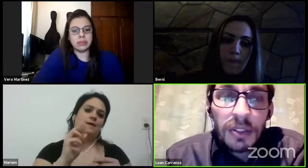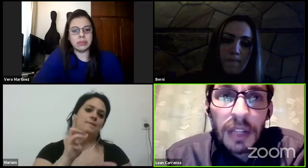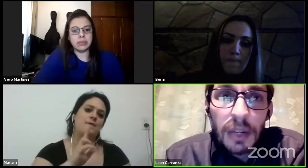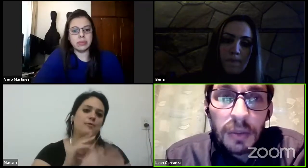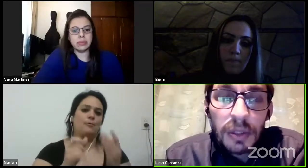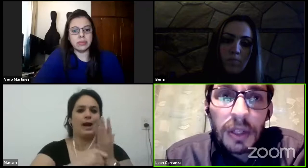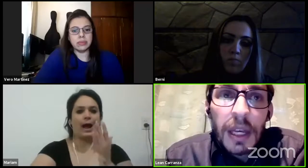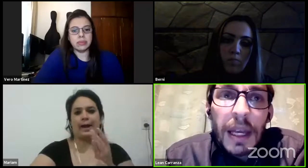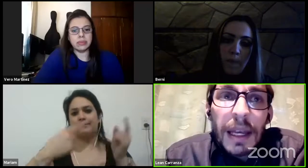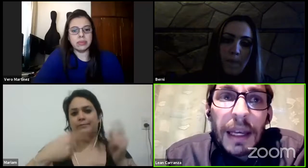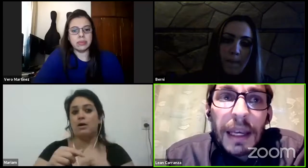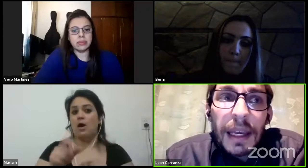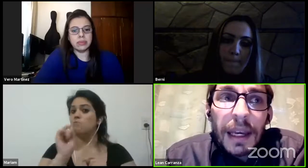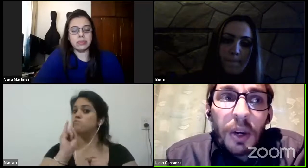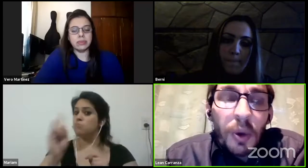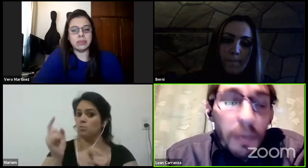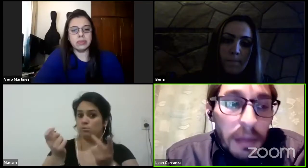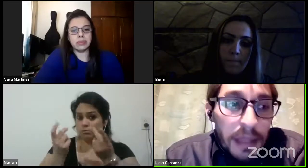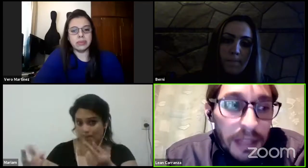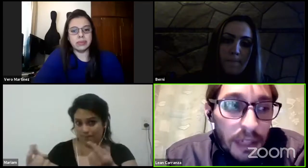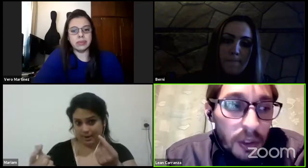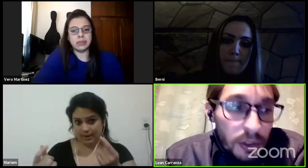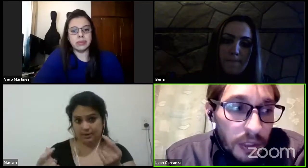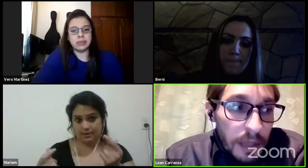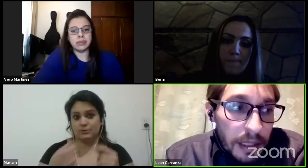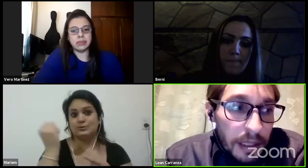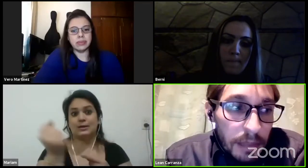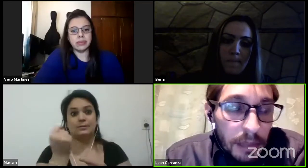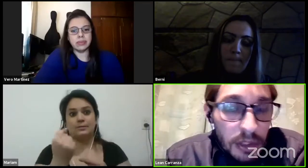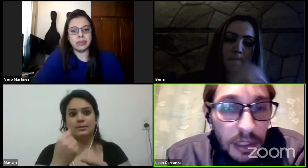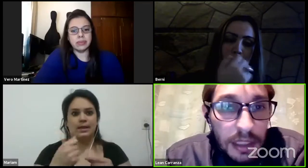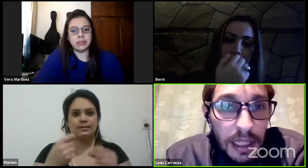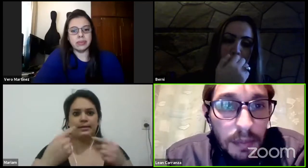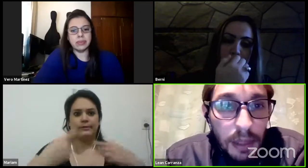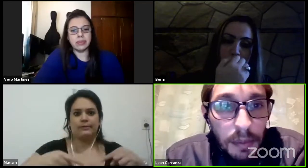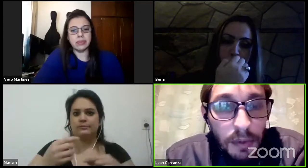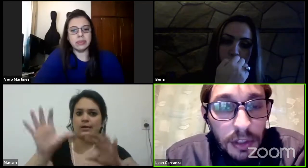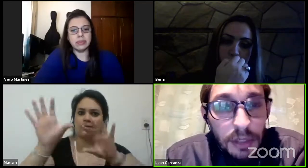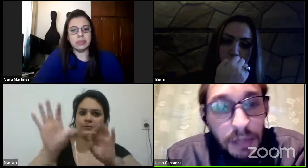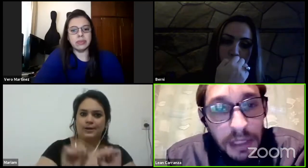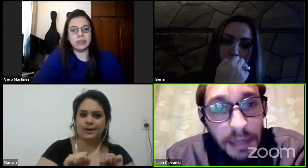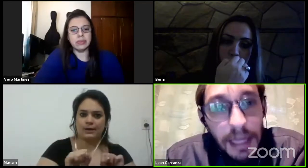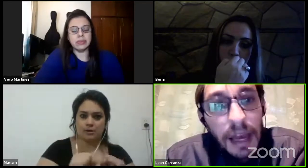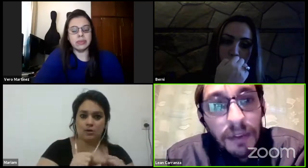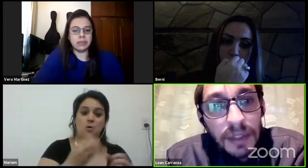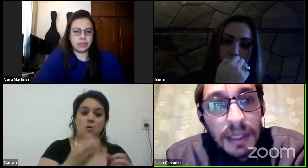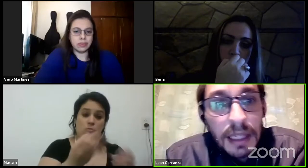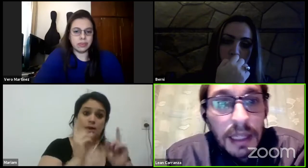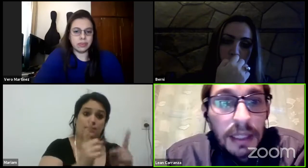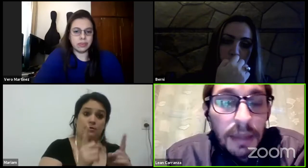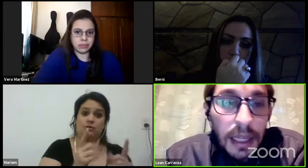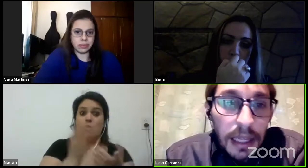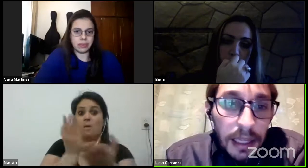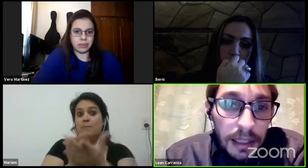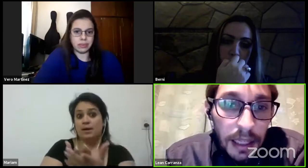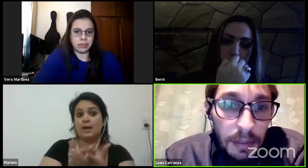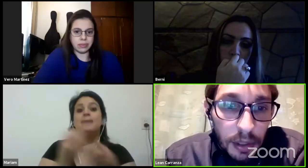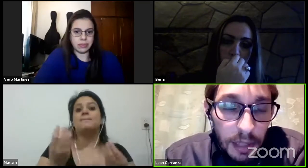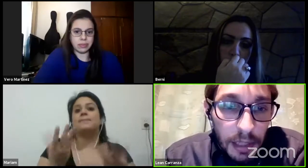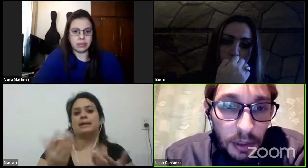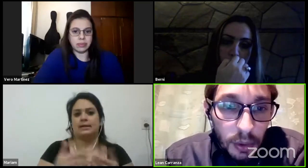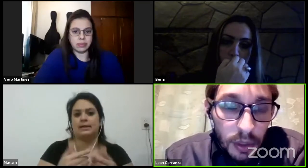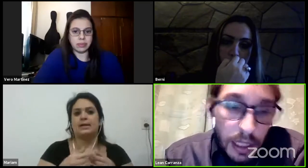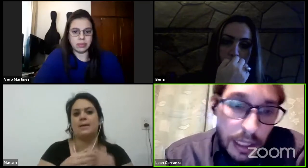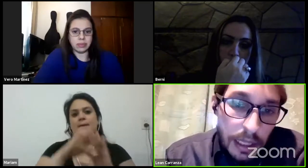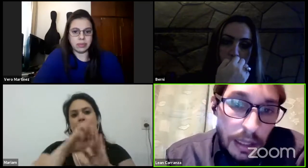este caso del alumno cumplimentar con toda la materia prima solicitada por el profesor por semana a fin de llevar adelante el